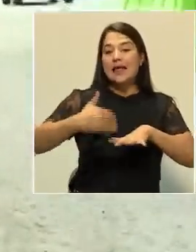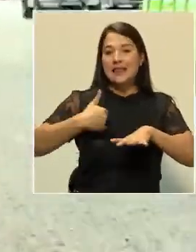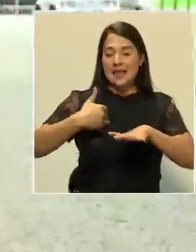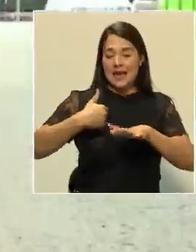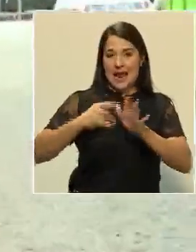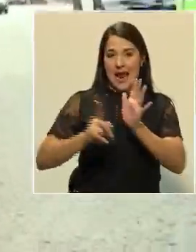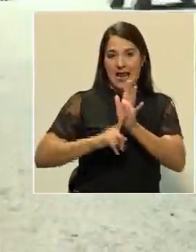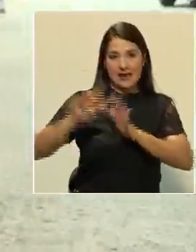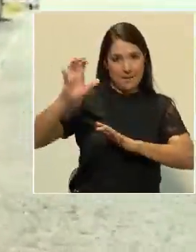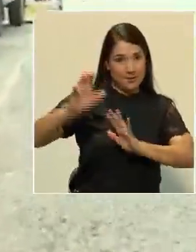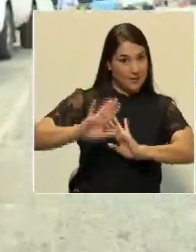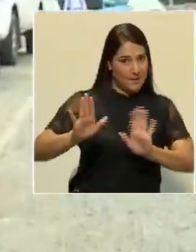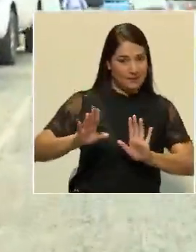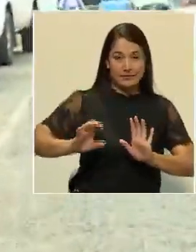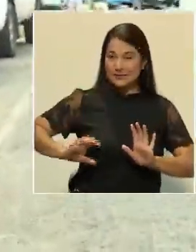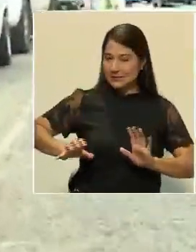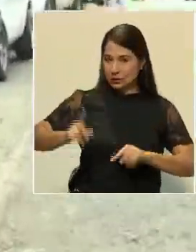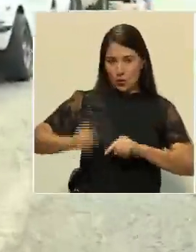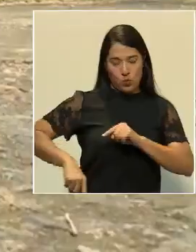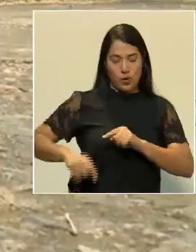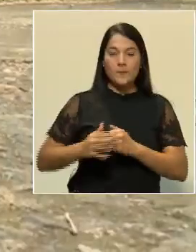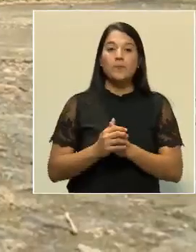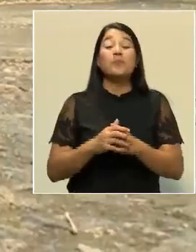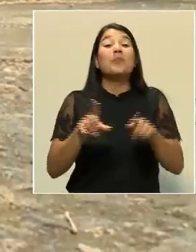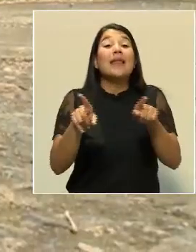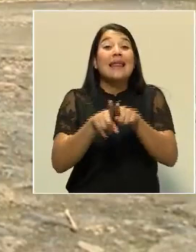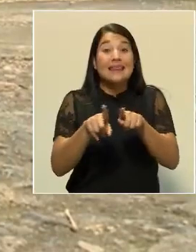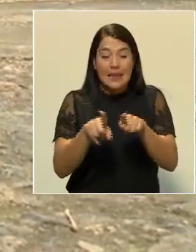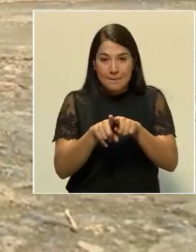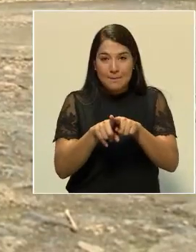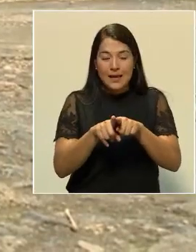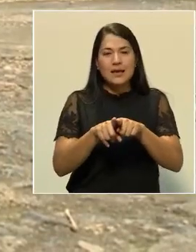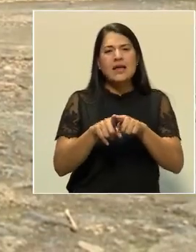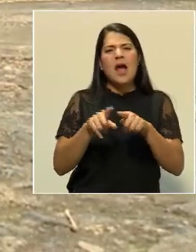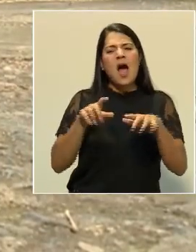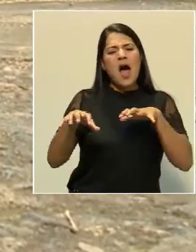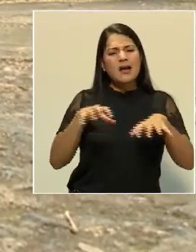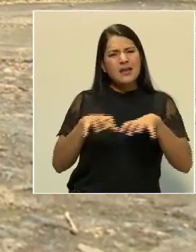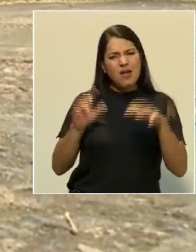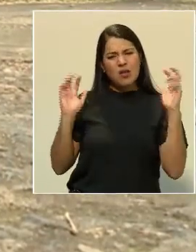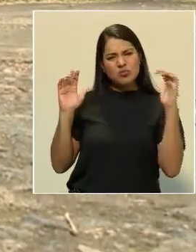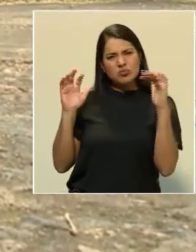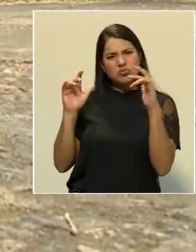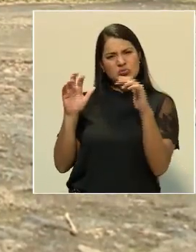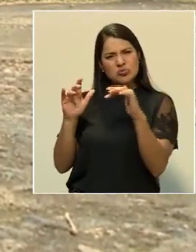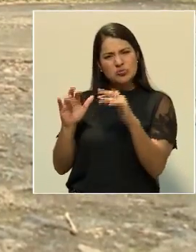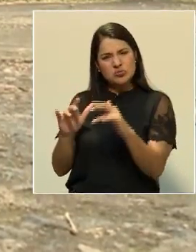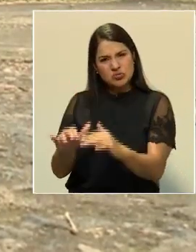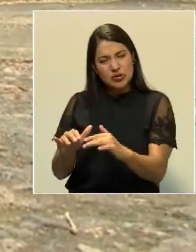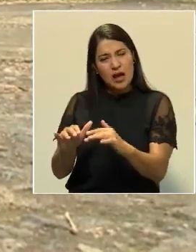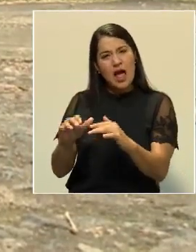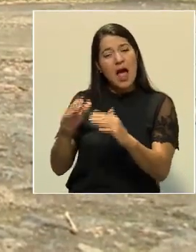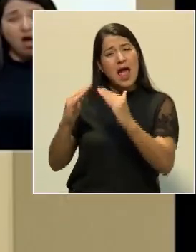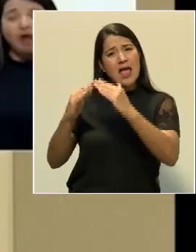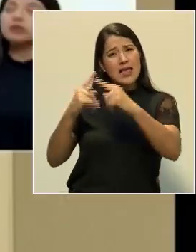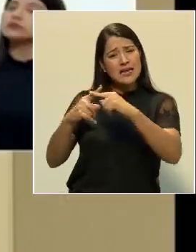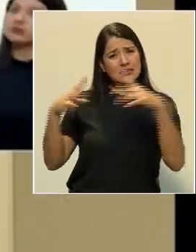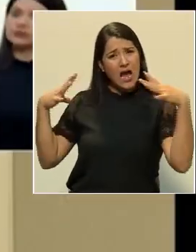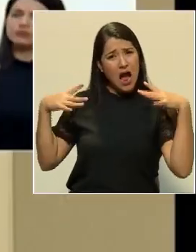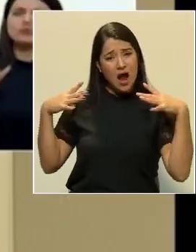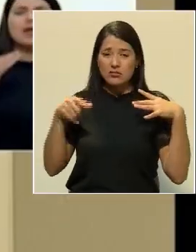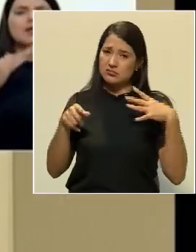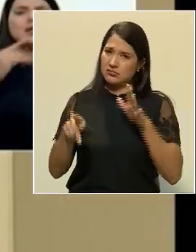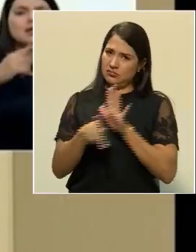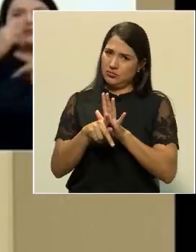las autoridades de salud reiteraron que la romería y actividades religiosas, como las procesiones, están prohibidas.